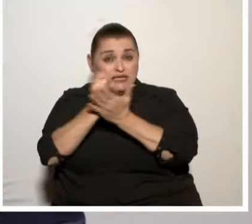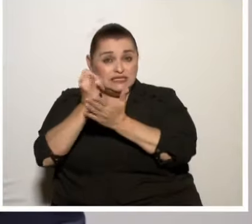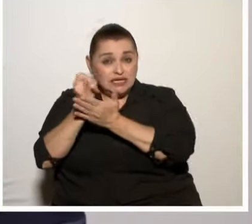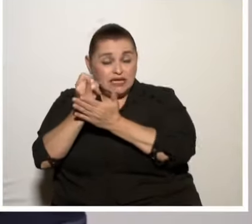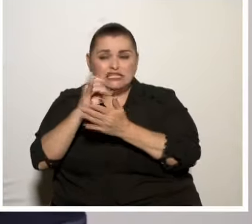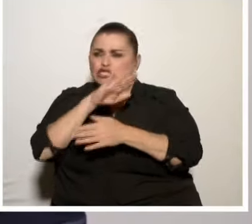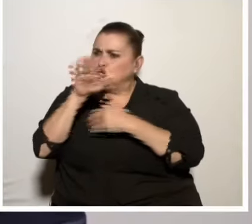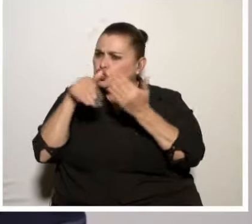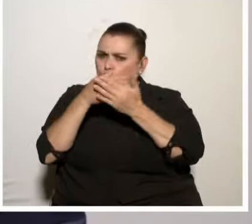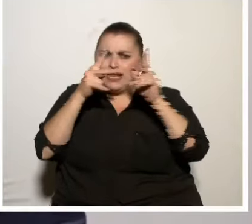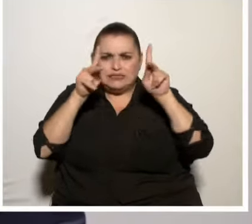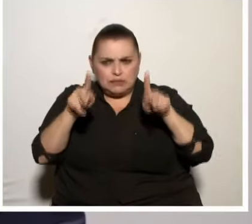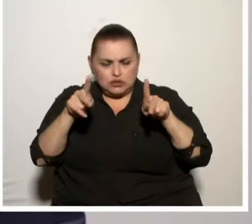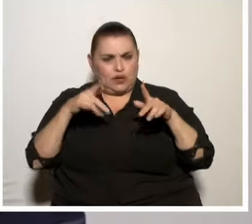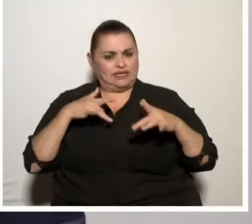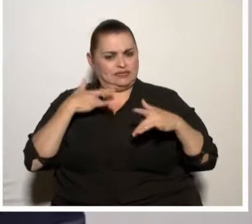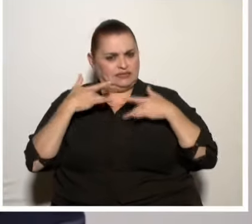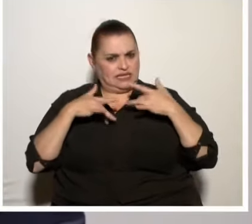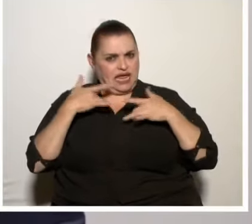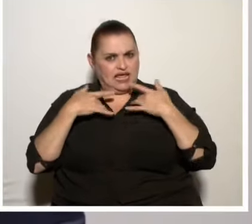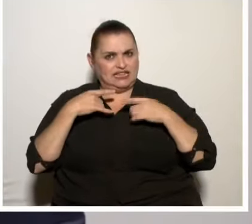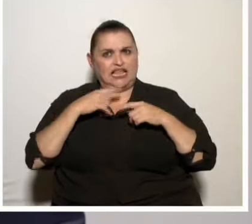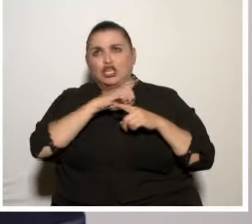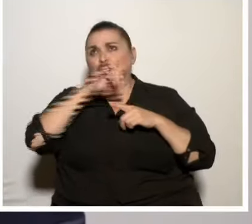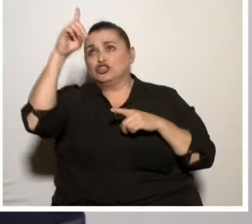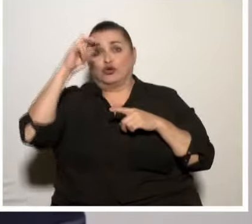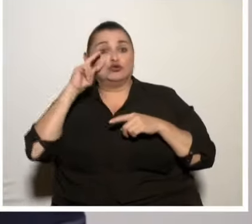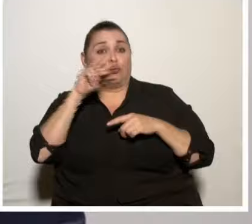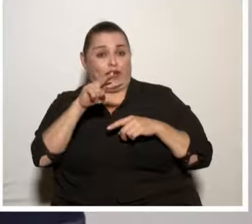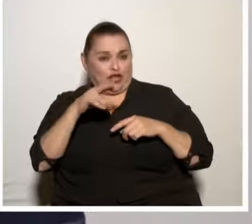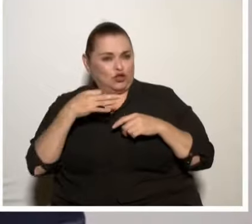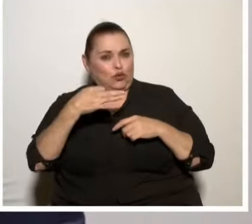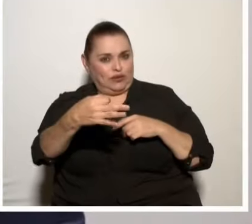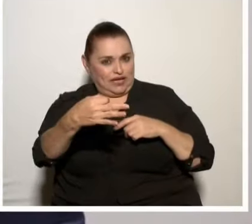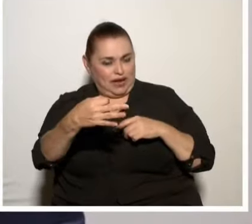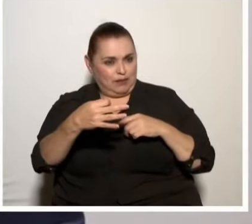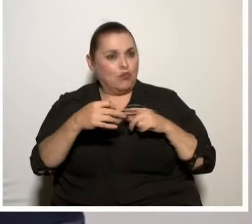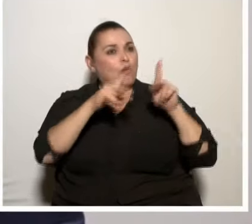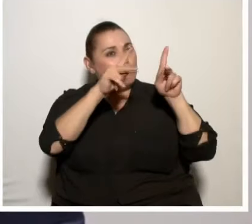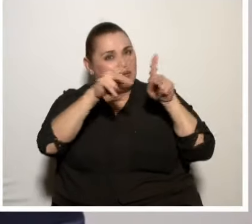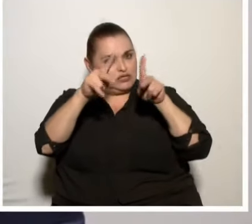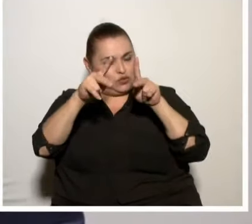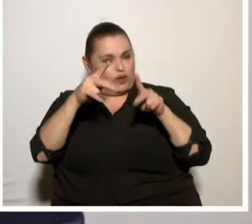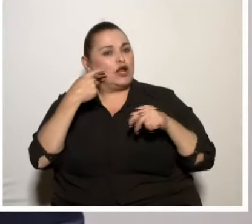mundo sienta no solo que Dios lo ve todo el tiempo, sino que toda la ciudadanía lo está viendo todo el tiempo.